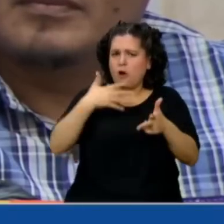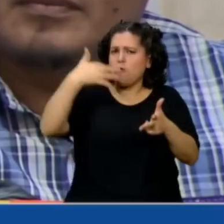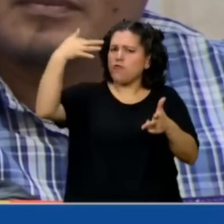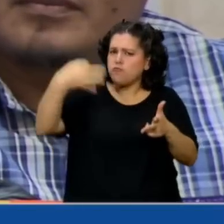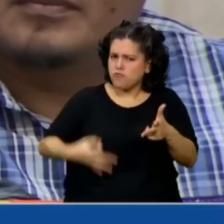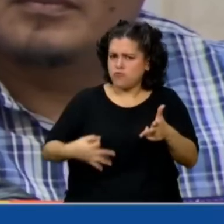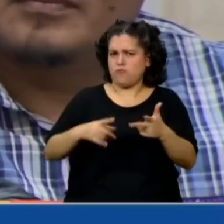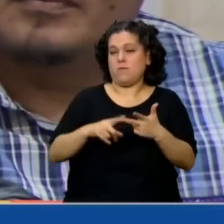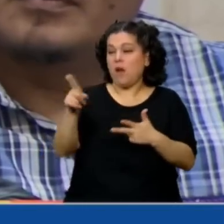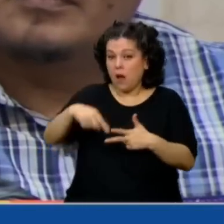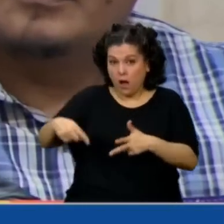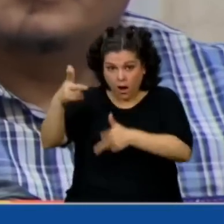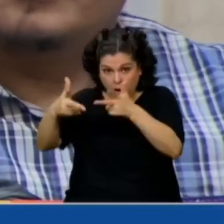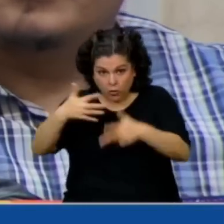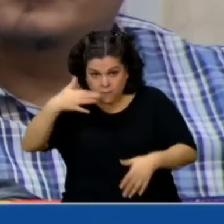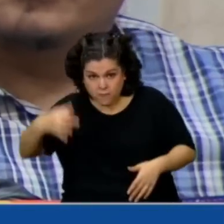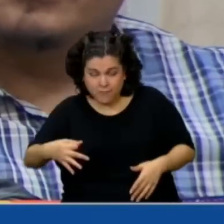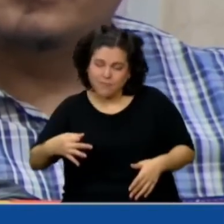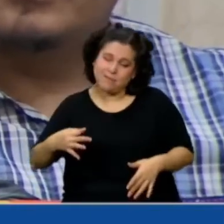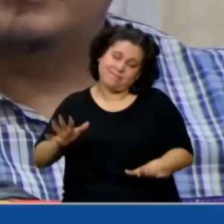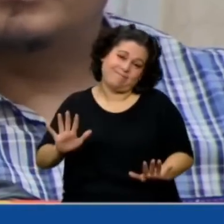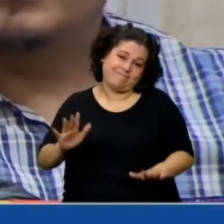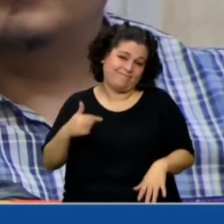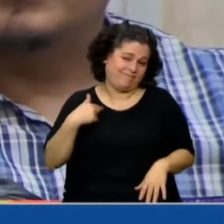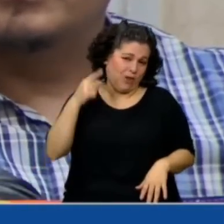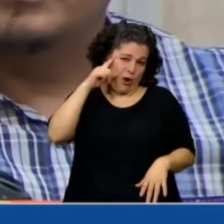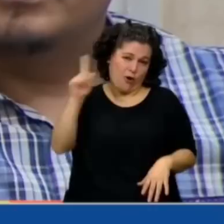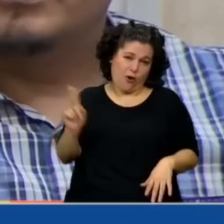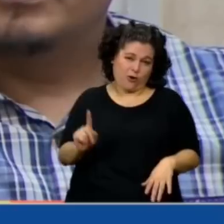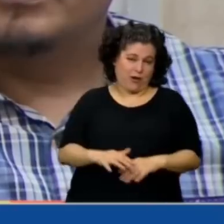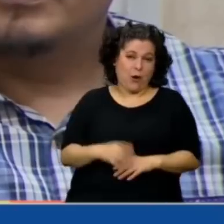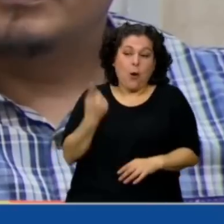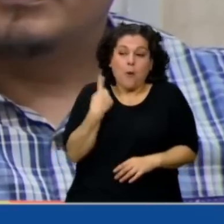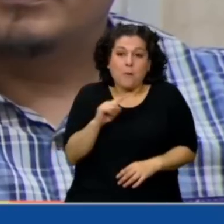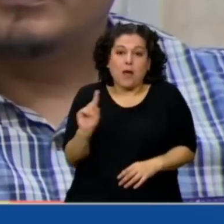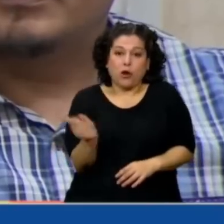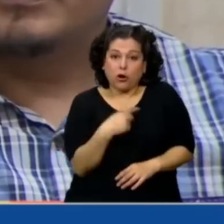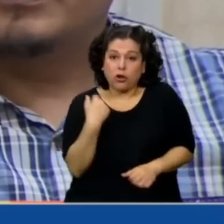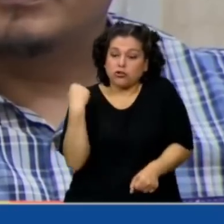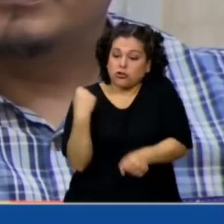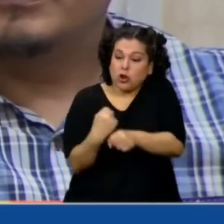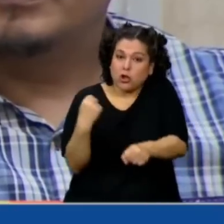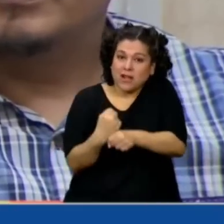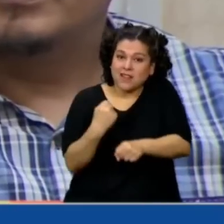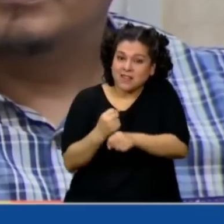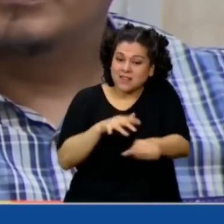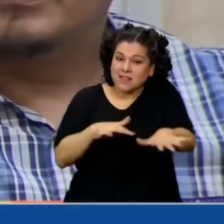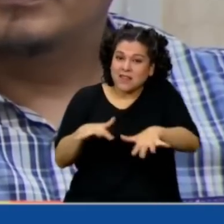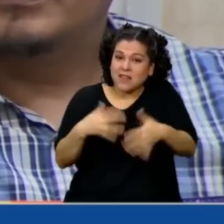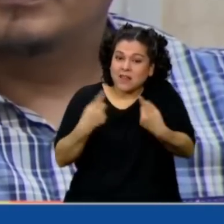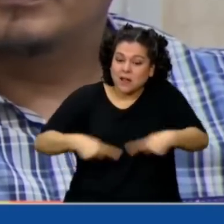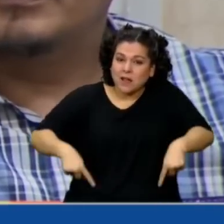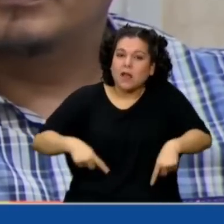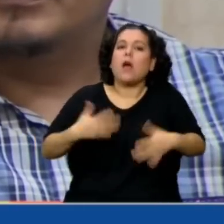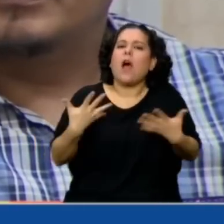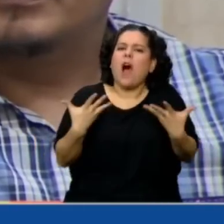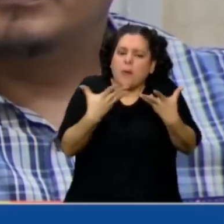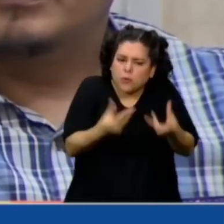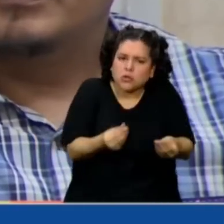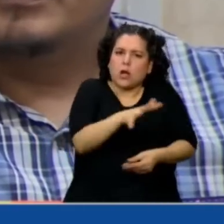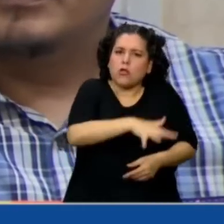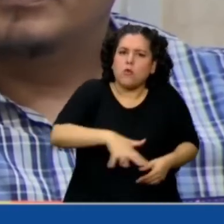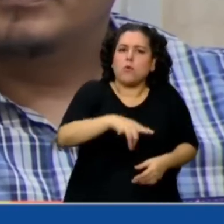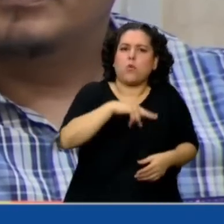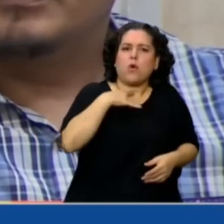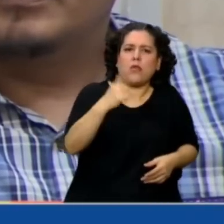decir lo mismo, pero que lo que nosotros hicimos y estamos haciendo, acompañando al pueblo de Jujuy, que